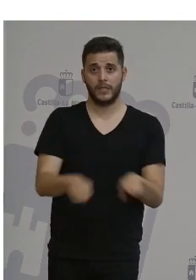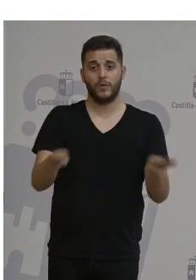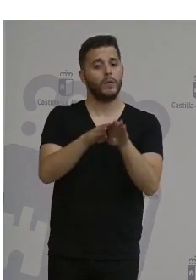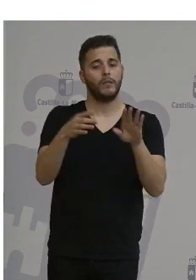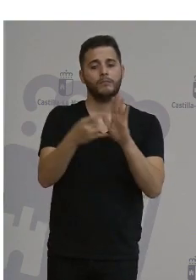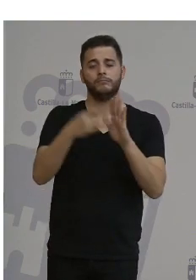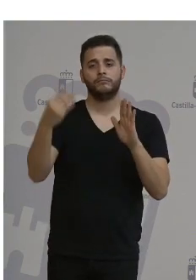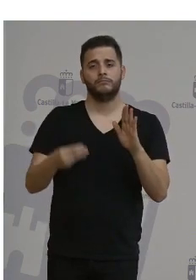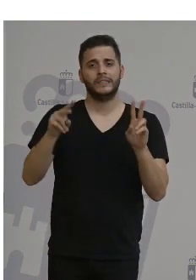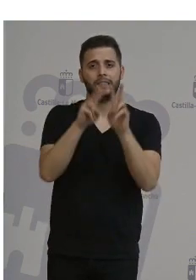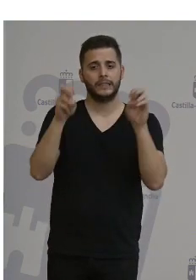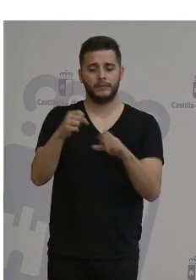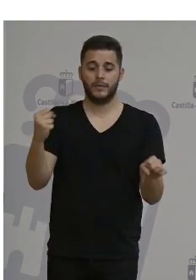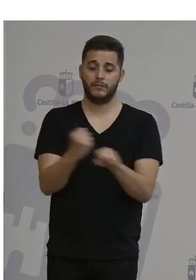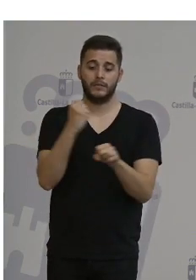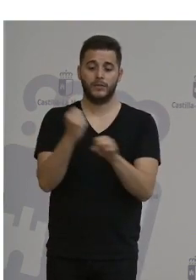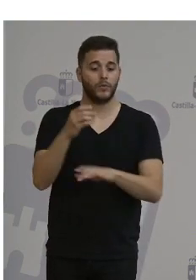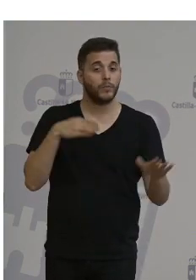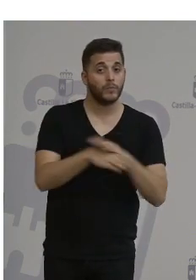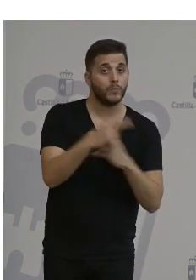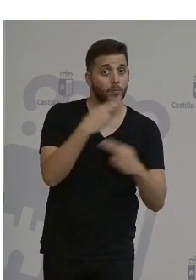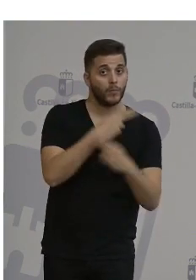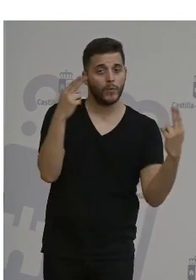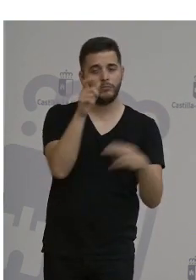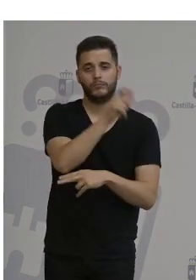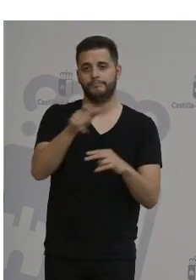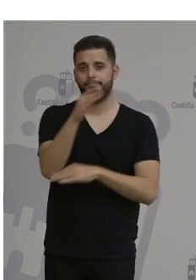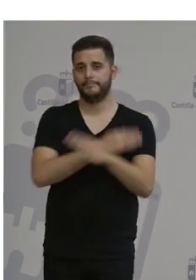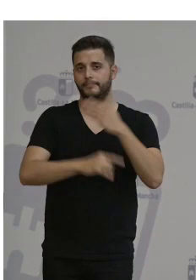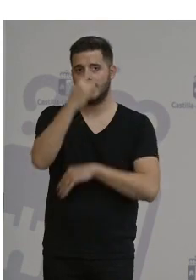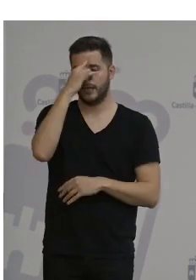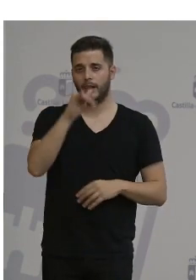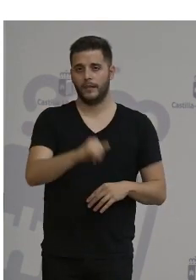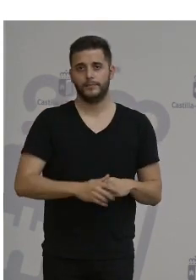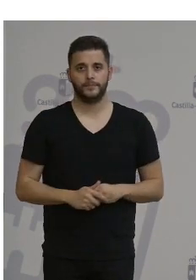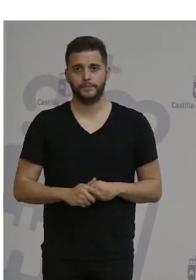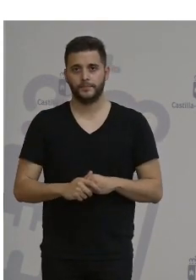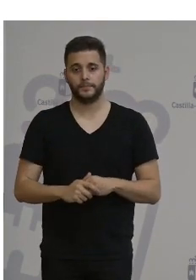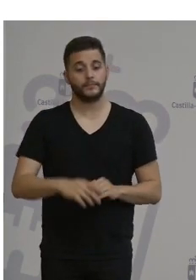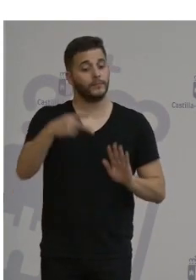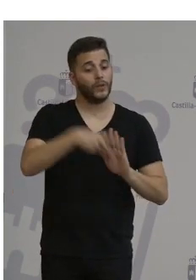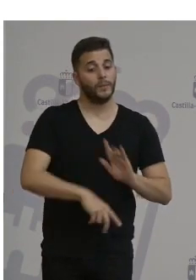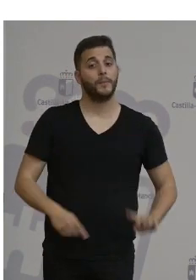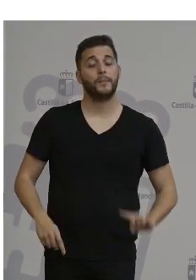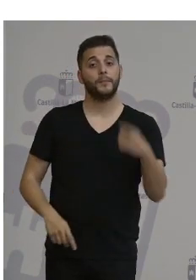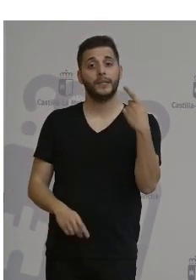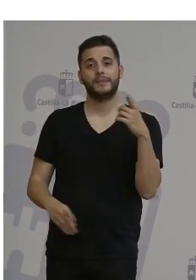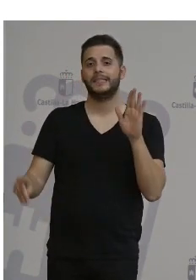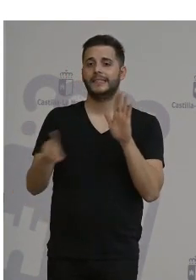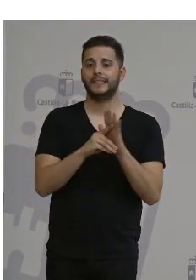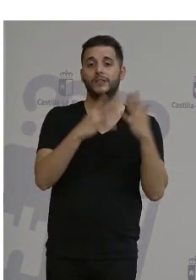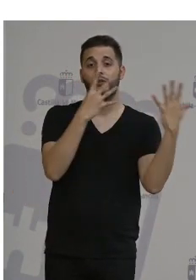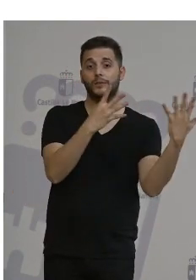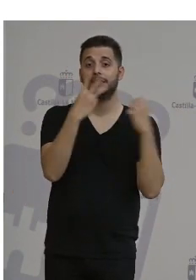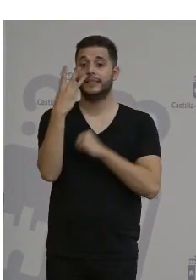acceso al empleo público para las personas con discapacidad intelectual. La primera norma que nos encontramos es el decreto 93